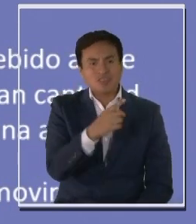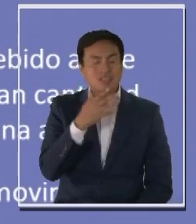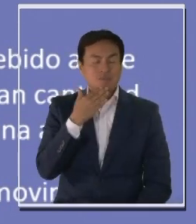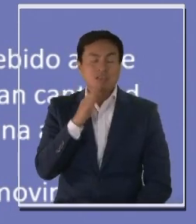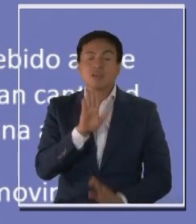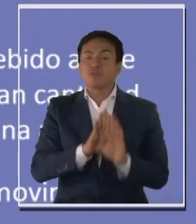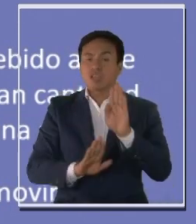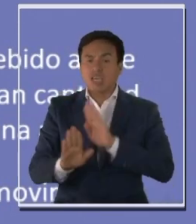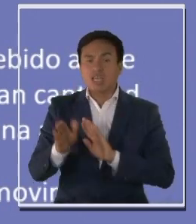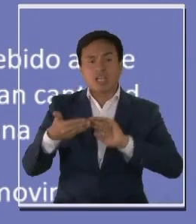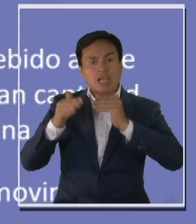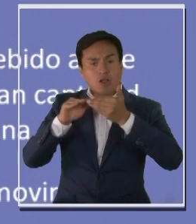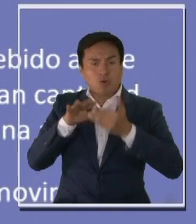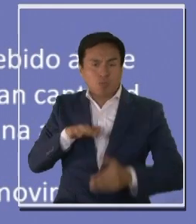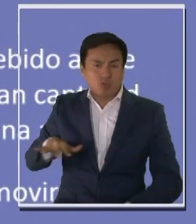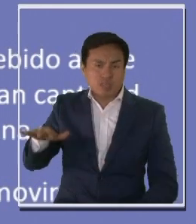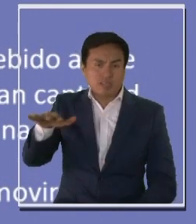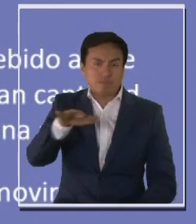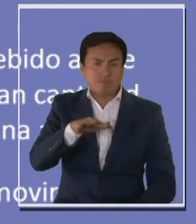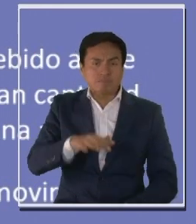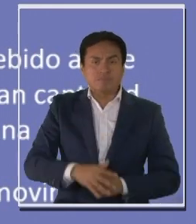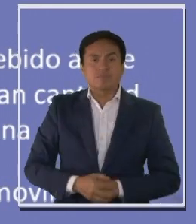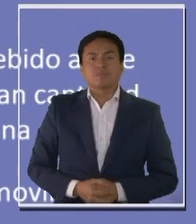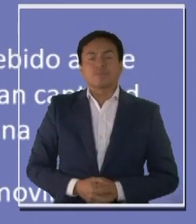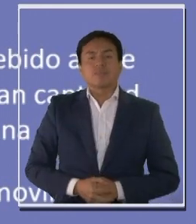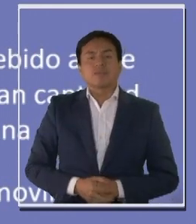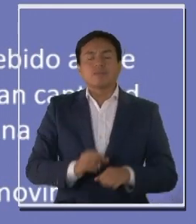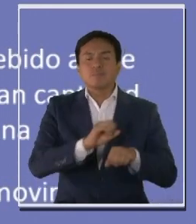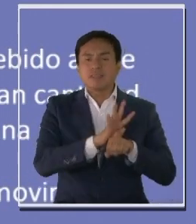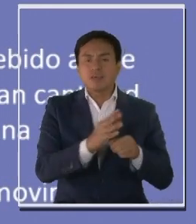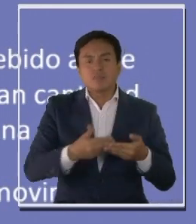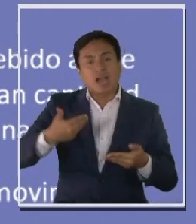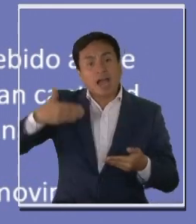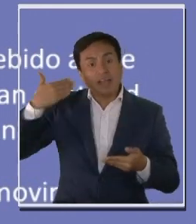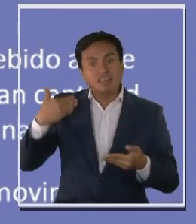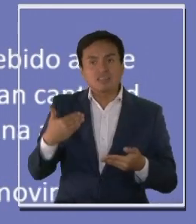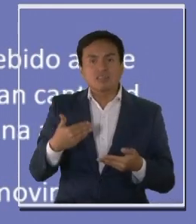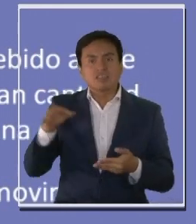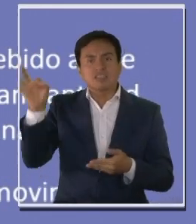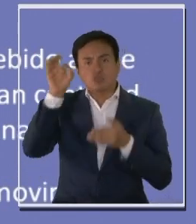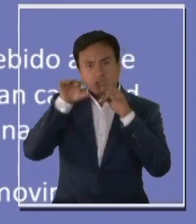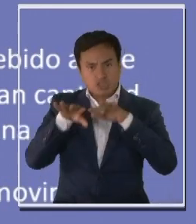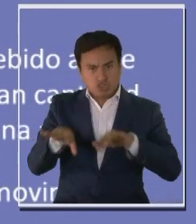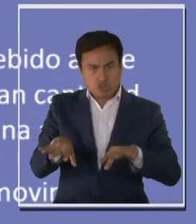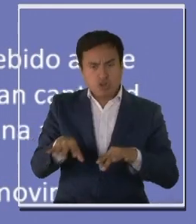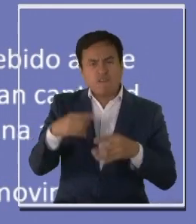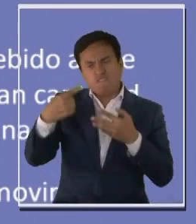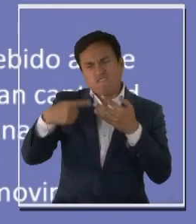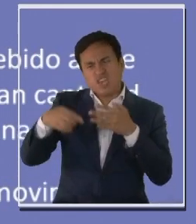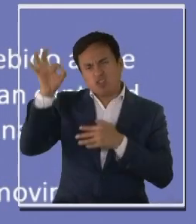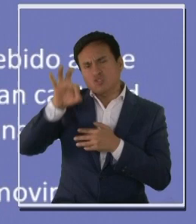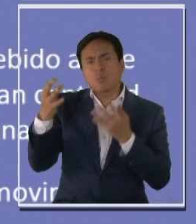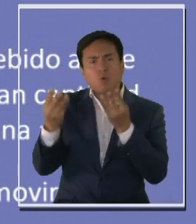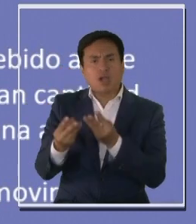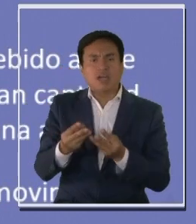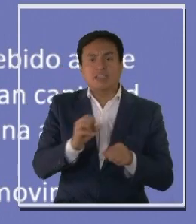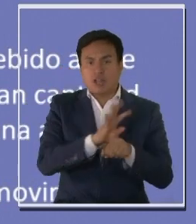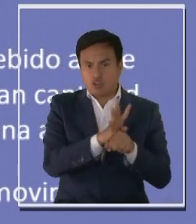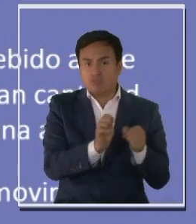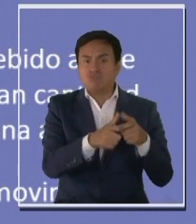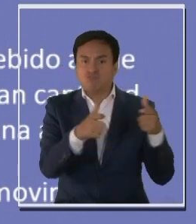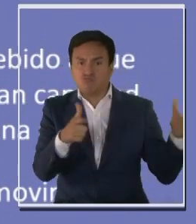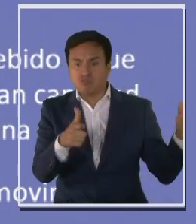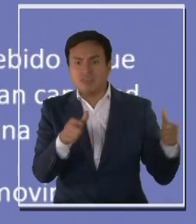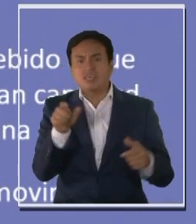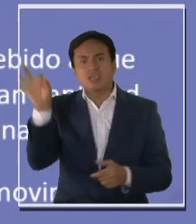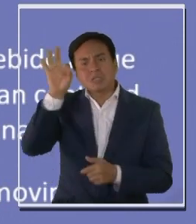proteger a su comunidad durante la pandemia hubo poca circulación de otros virus salvo 2